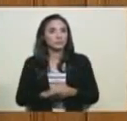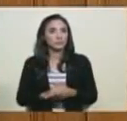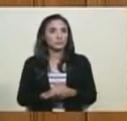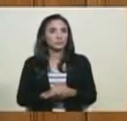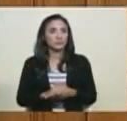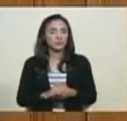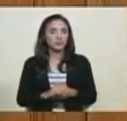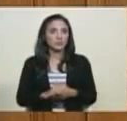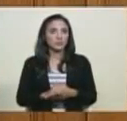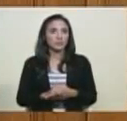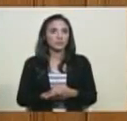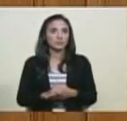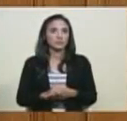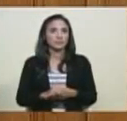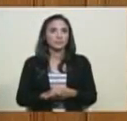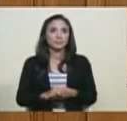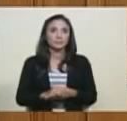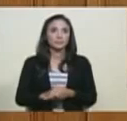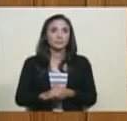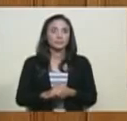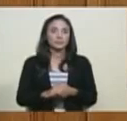lo estoy diciendo.